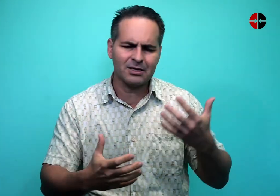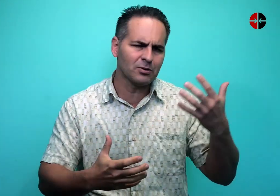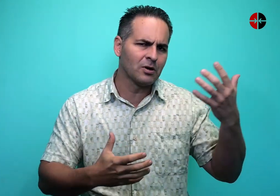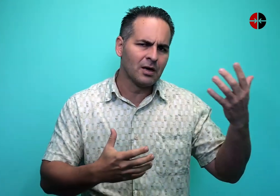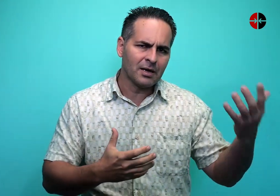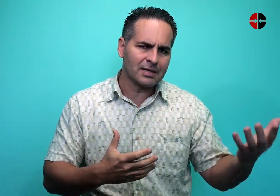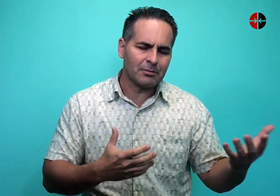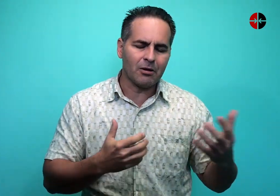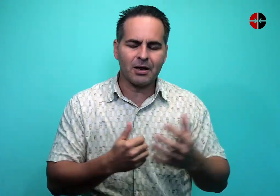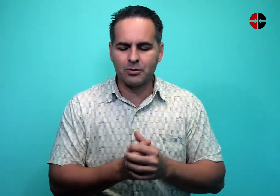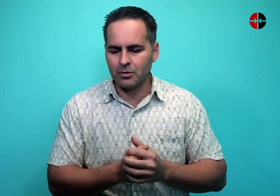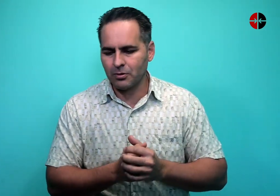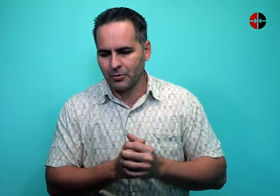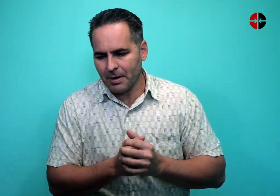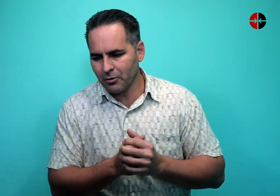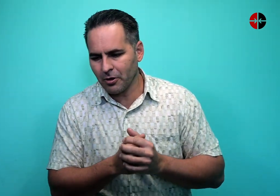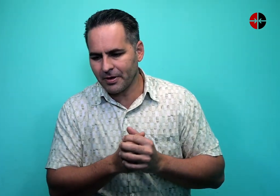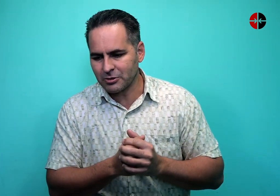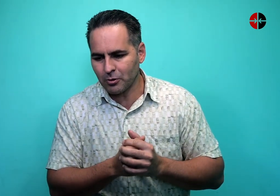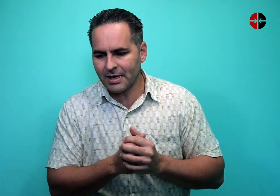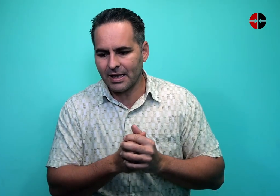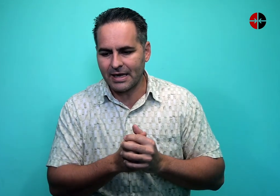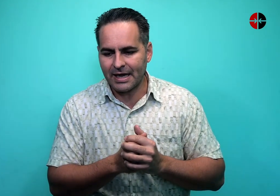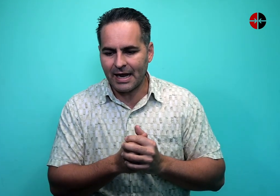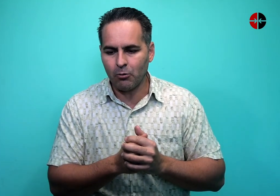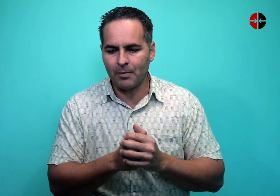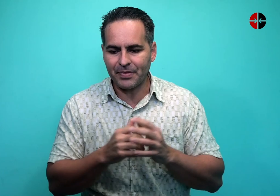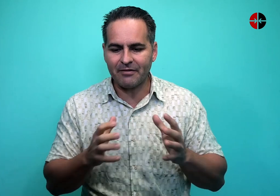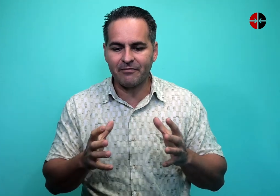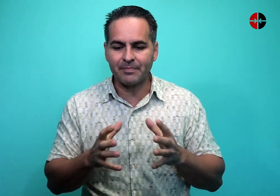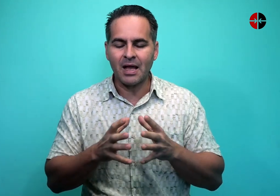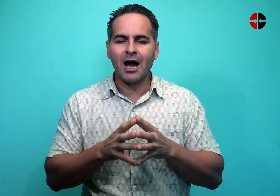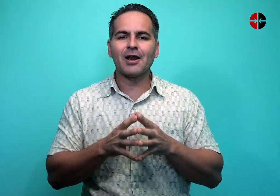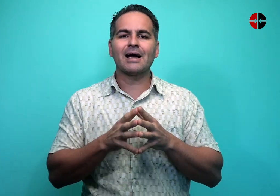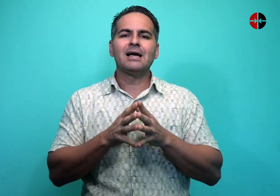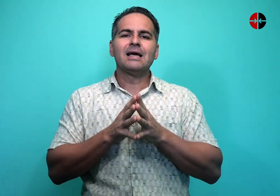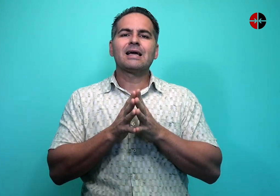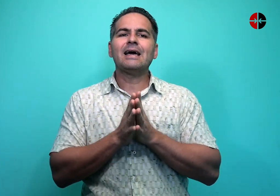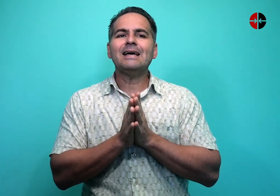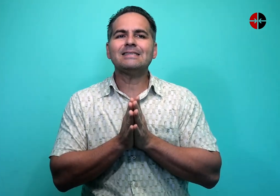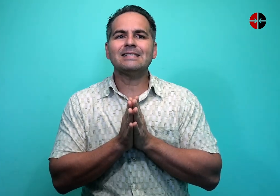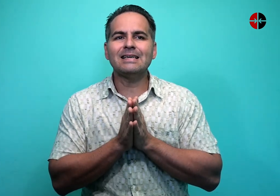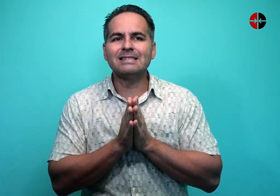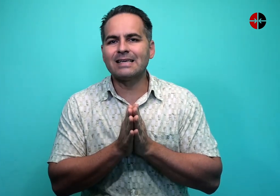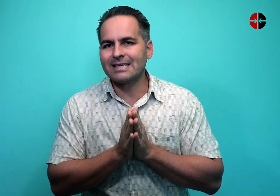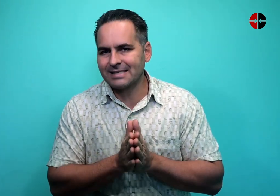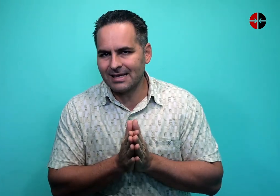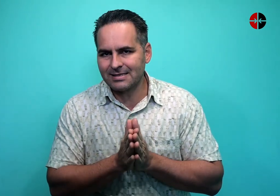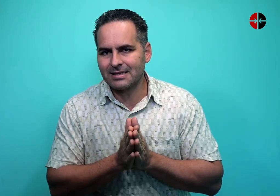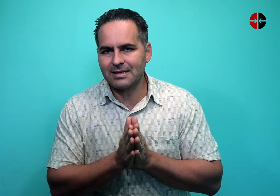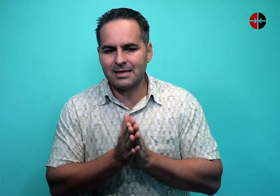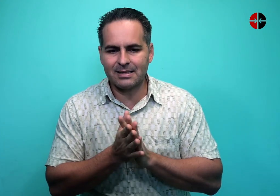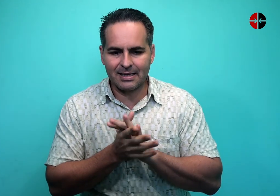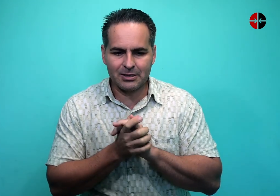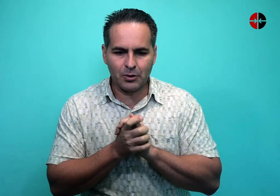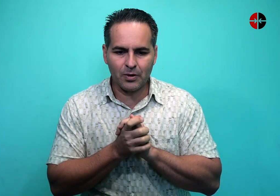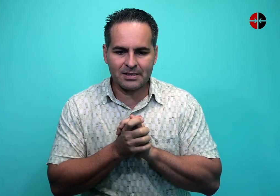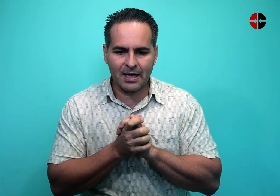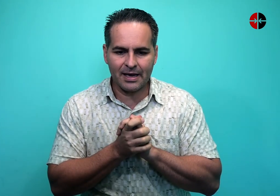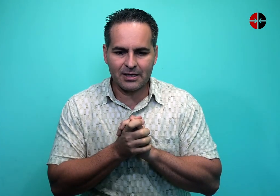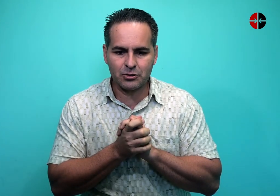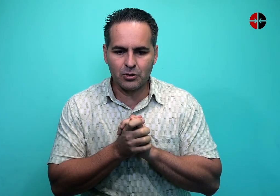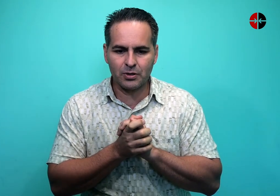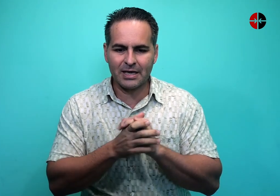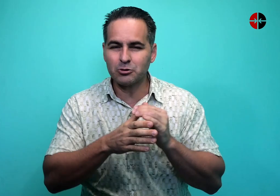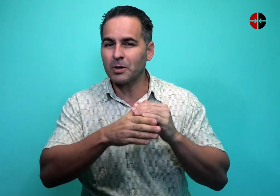en este sentido estamos hablando por ejemplo de Venezuela Nicaragua en fin ahora qué es interesante dentro